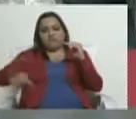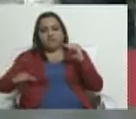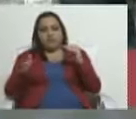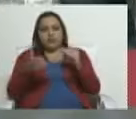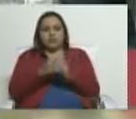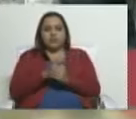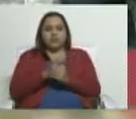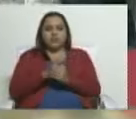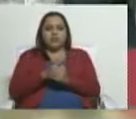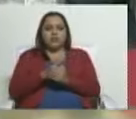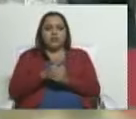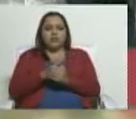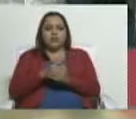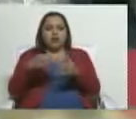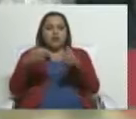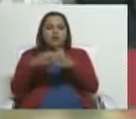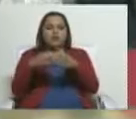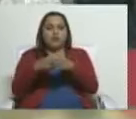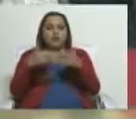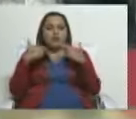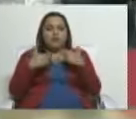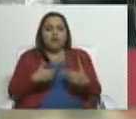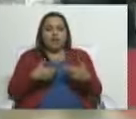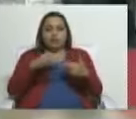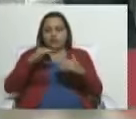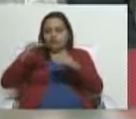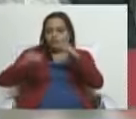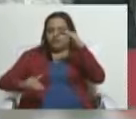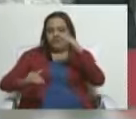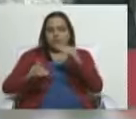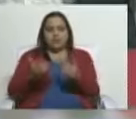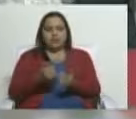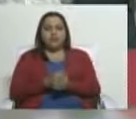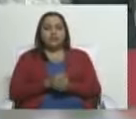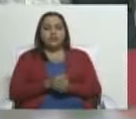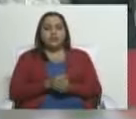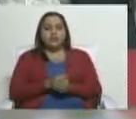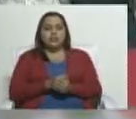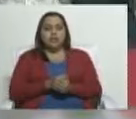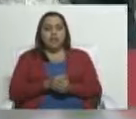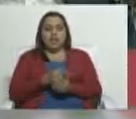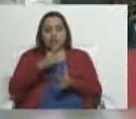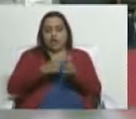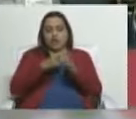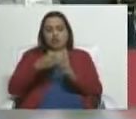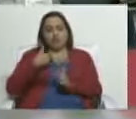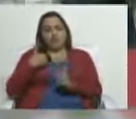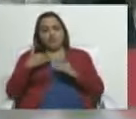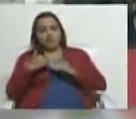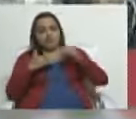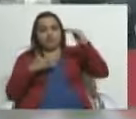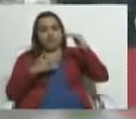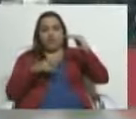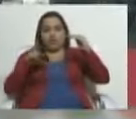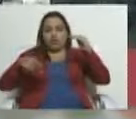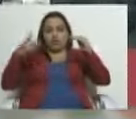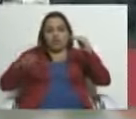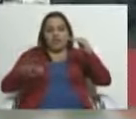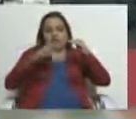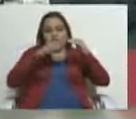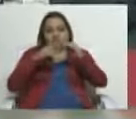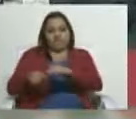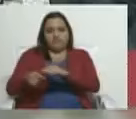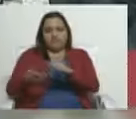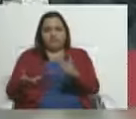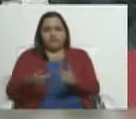grupo étnico y humano que es superior a otro y que por esa superioridad debe, a través de la violencia, imponerse bajo cualquier